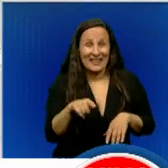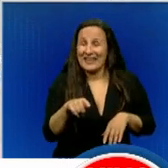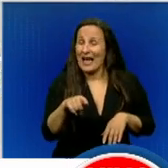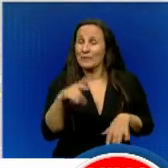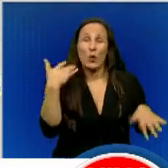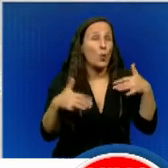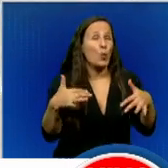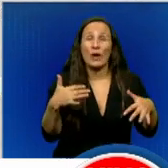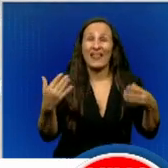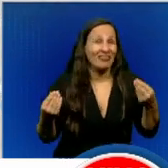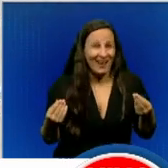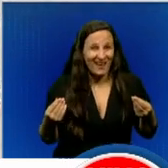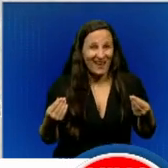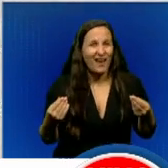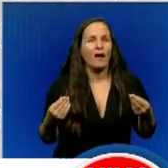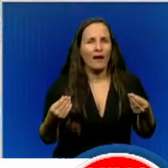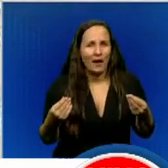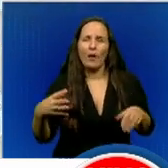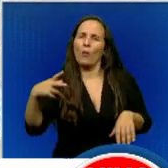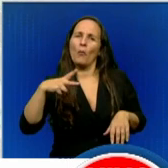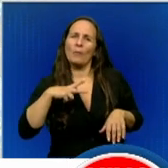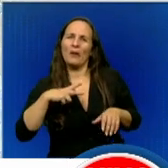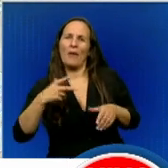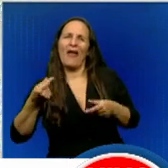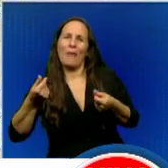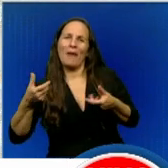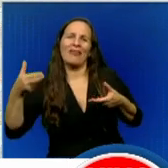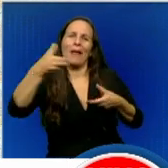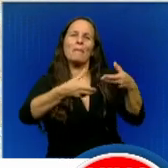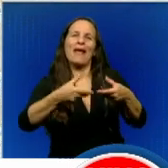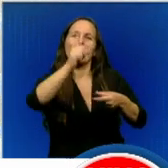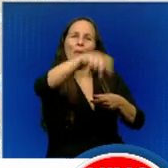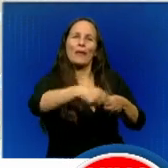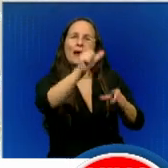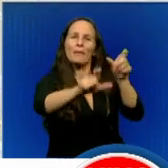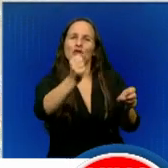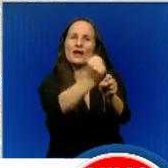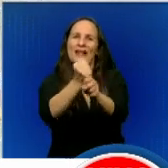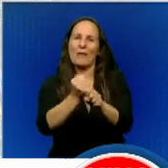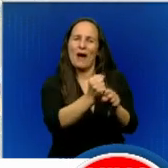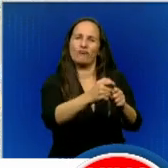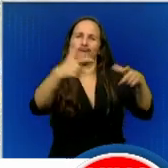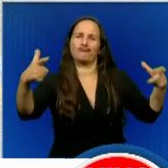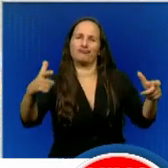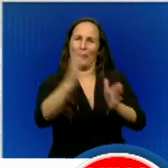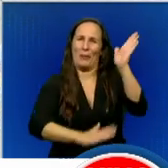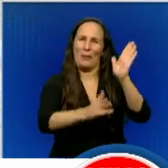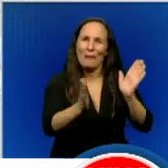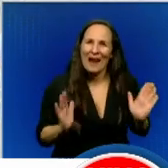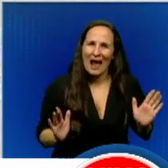es incentivar la inversión privada para generar trabajo debidamente registrado el nivel